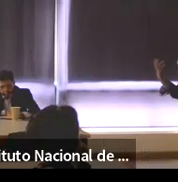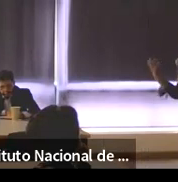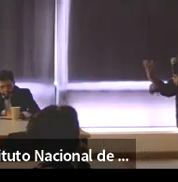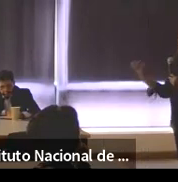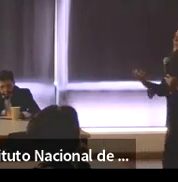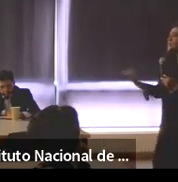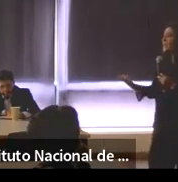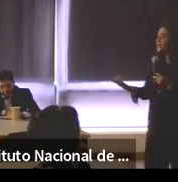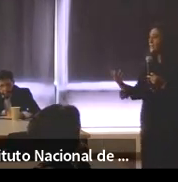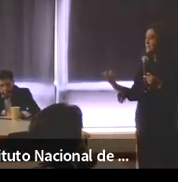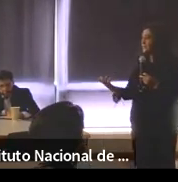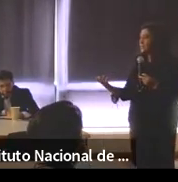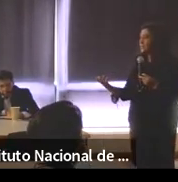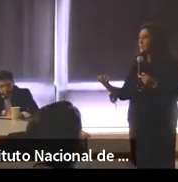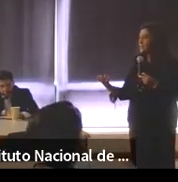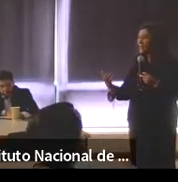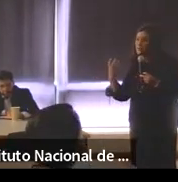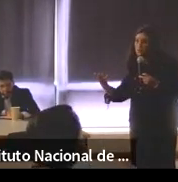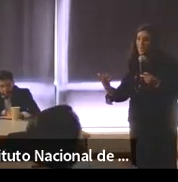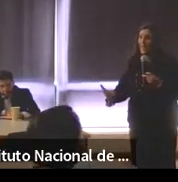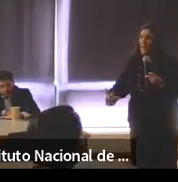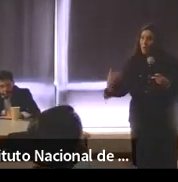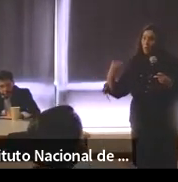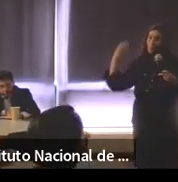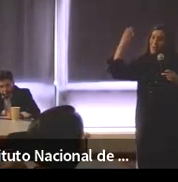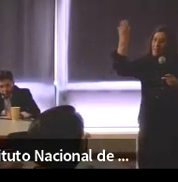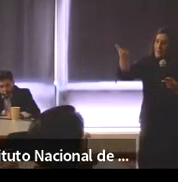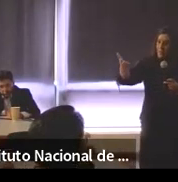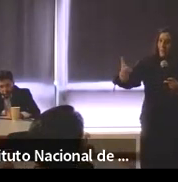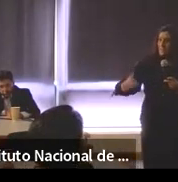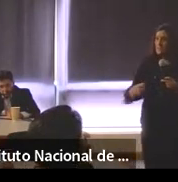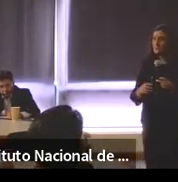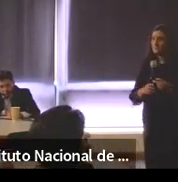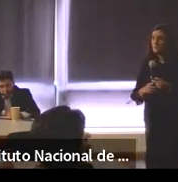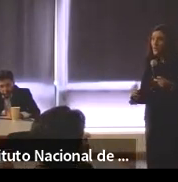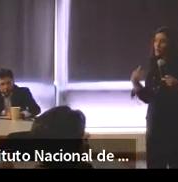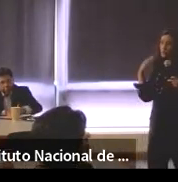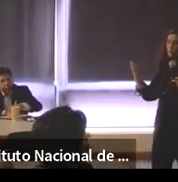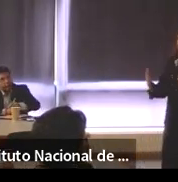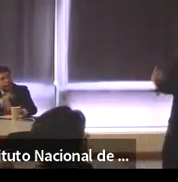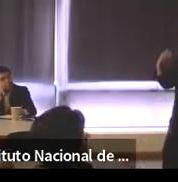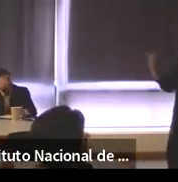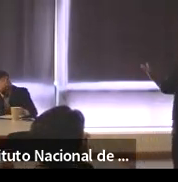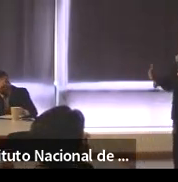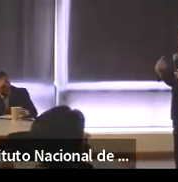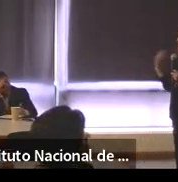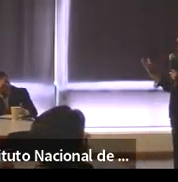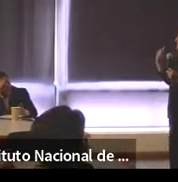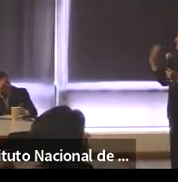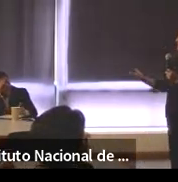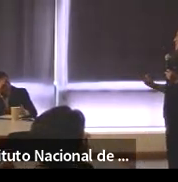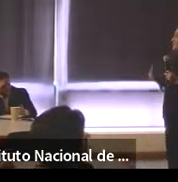organizacionalmente no ayuda al objetivo no ayuda a cumplir con la misión no ayuda a implementar